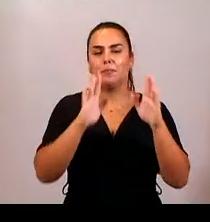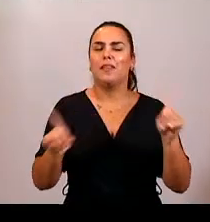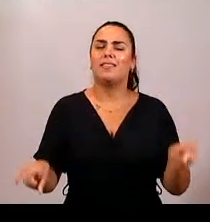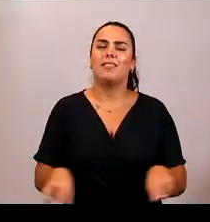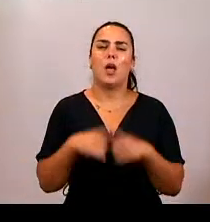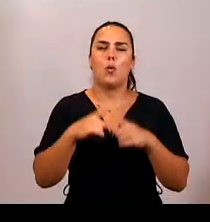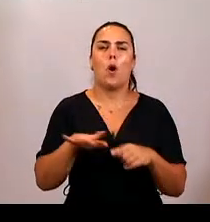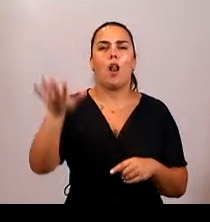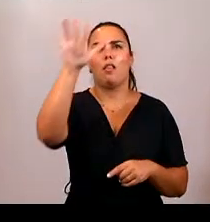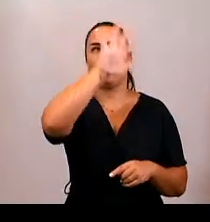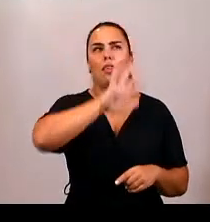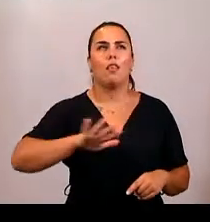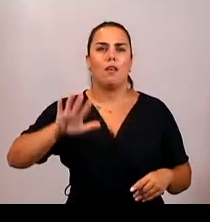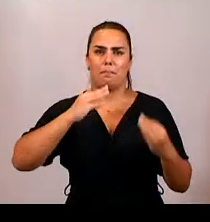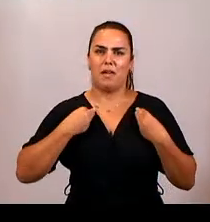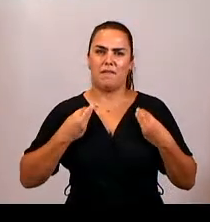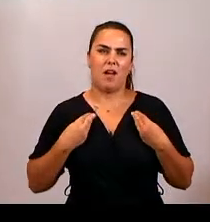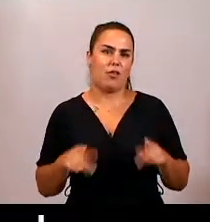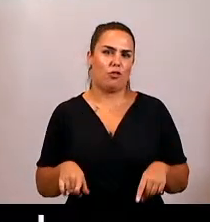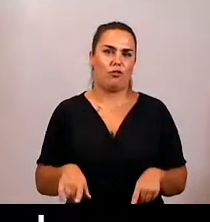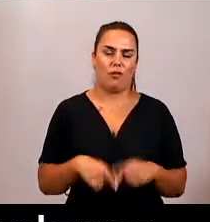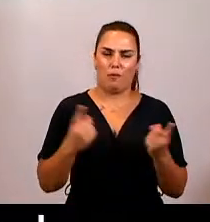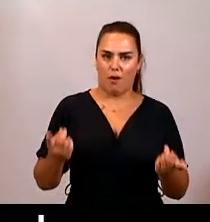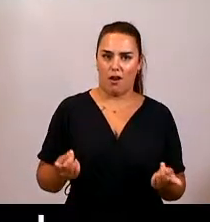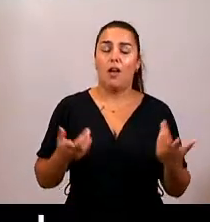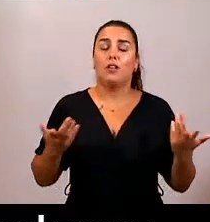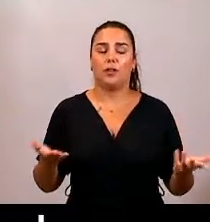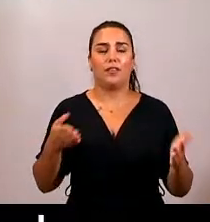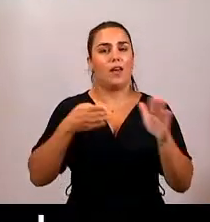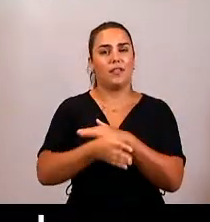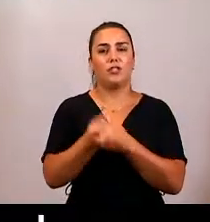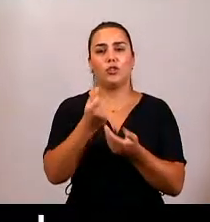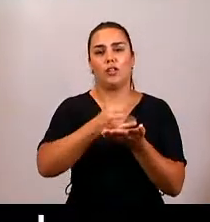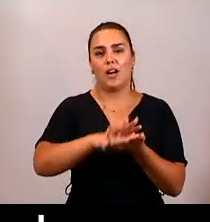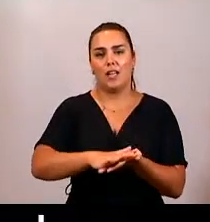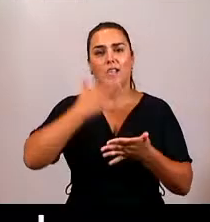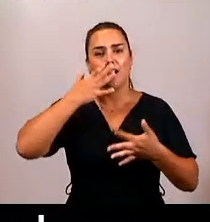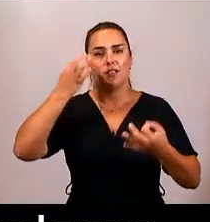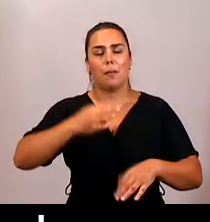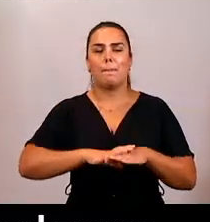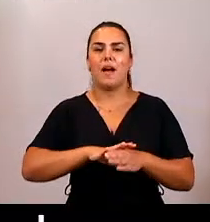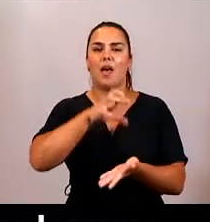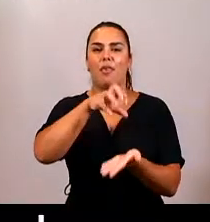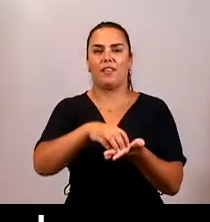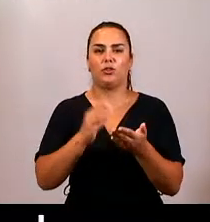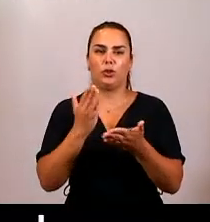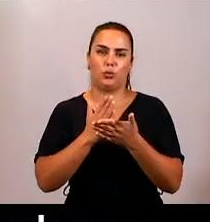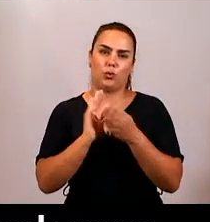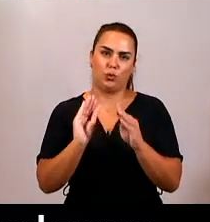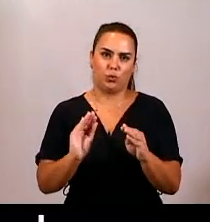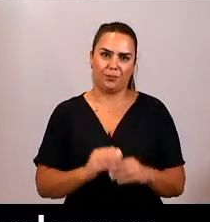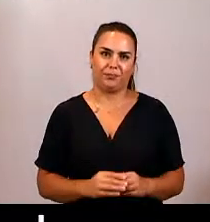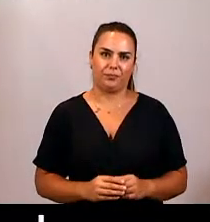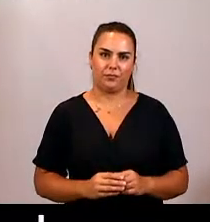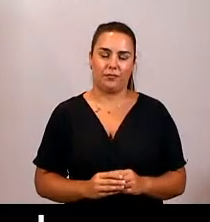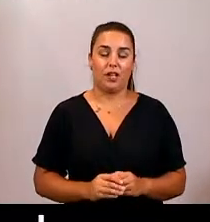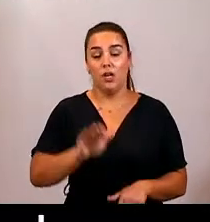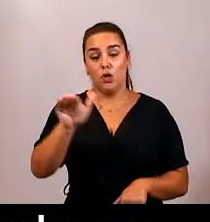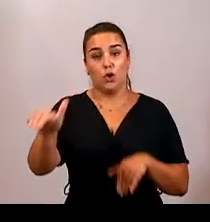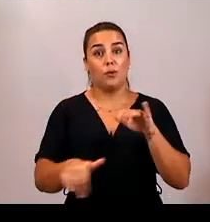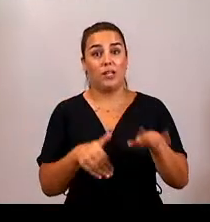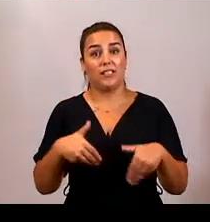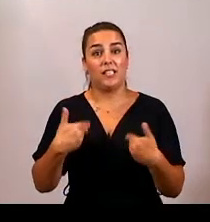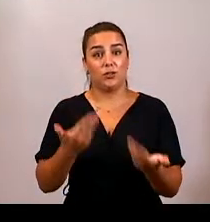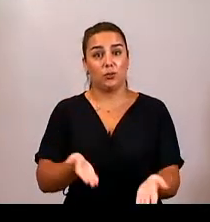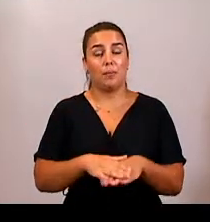de la región y garantizamos el acceso de forma gratuita a su centro de estudio. La convocatoria de ayudas para